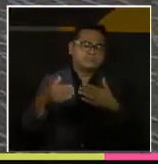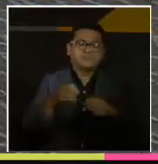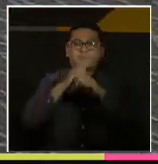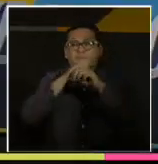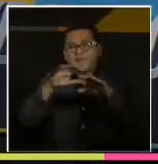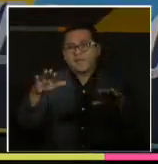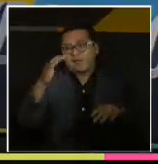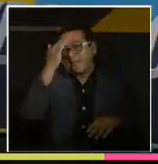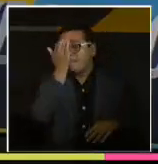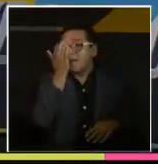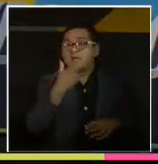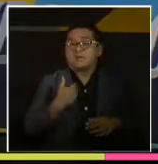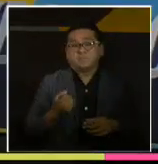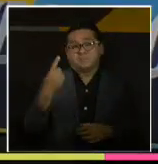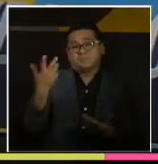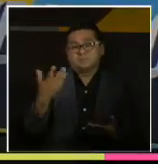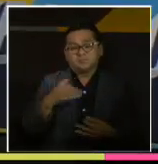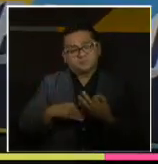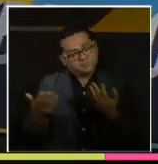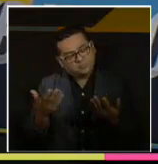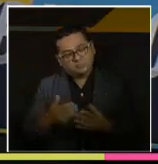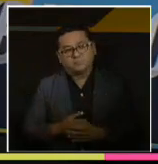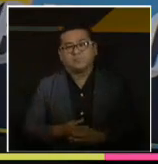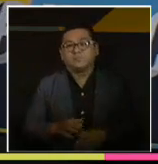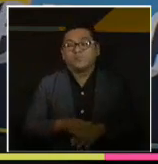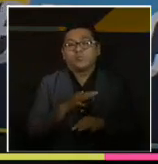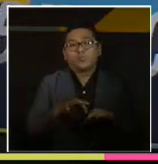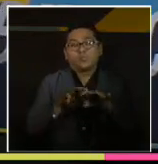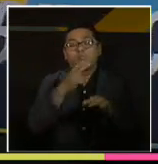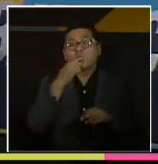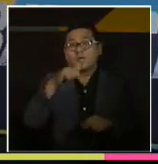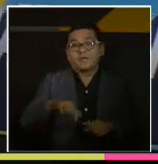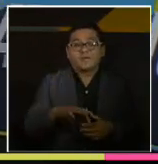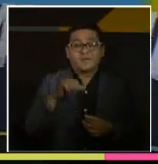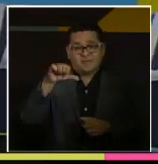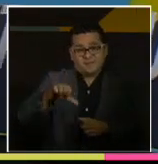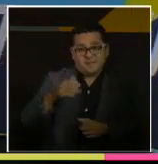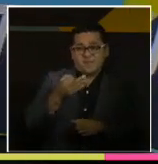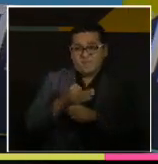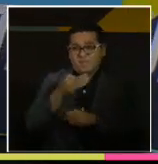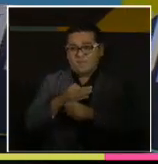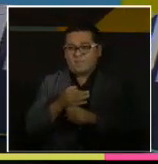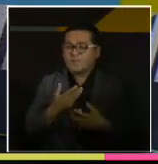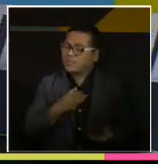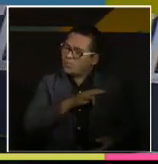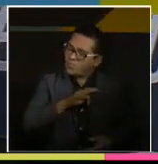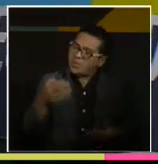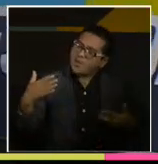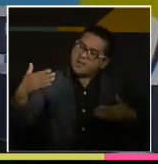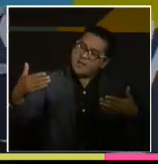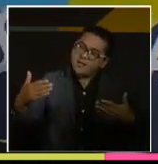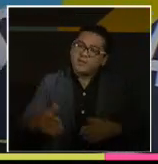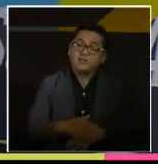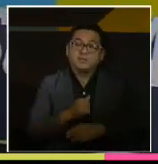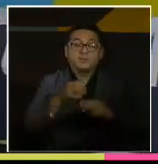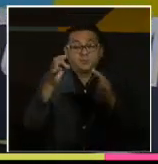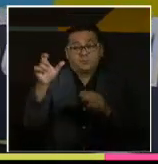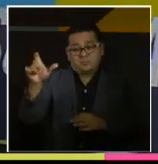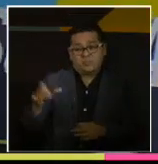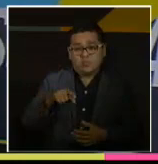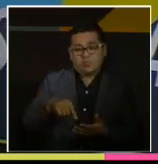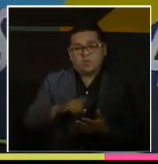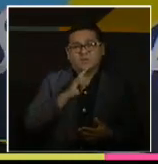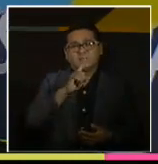mensajes en maya de las principales acciones que realizamos, porque es muy importante que desde este momento podamos generar las condiciones